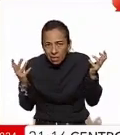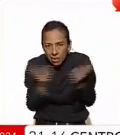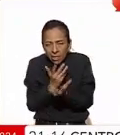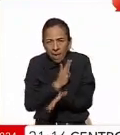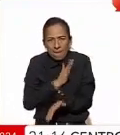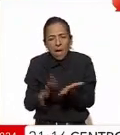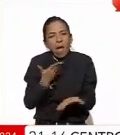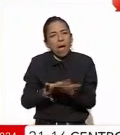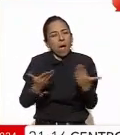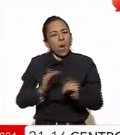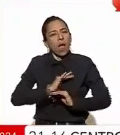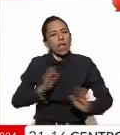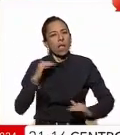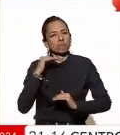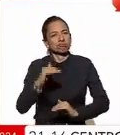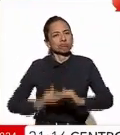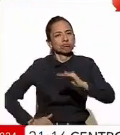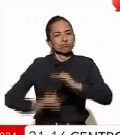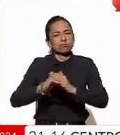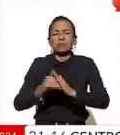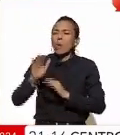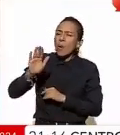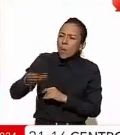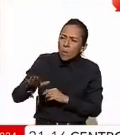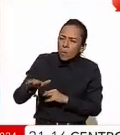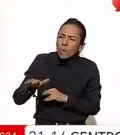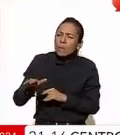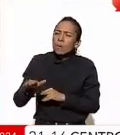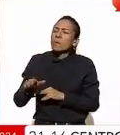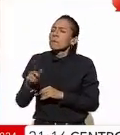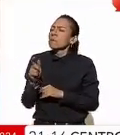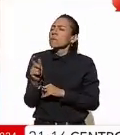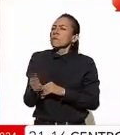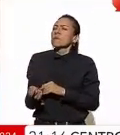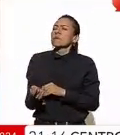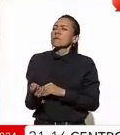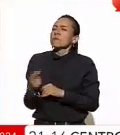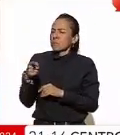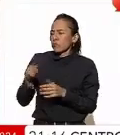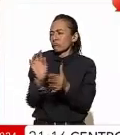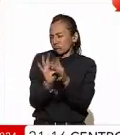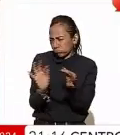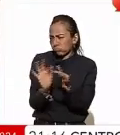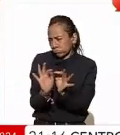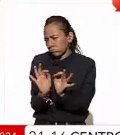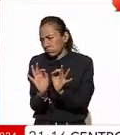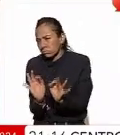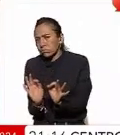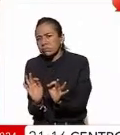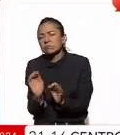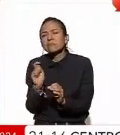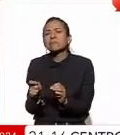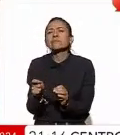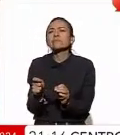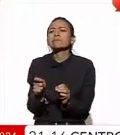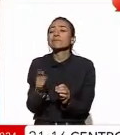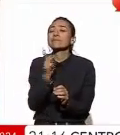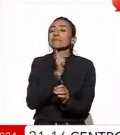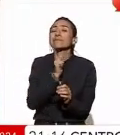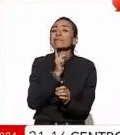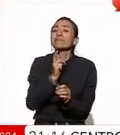tope. Tonatiuh, un poco a partir de lo que planteas de cómo los ingresos de